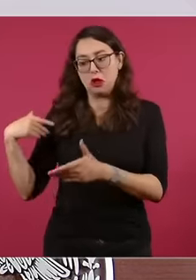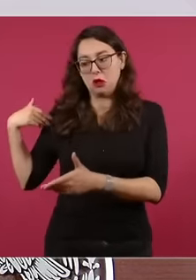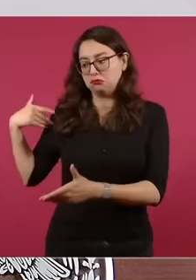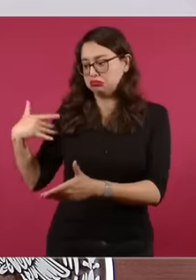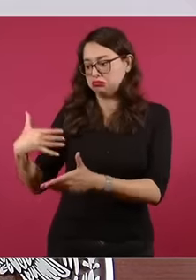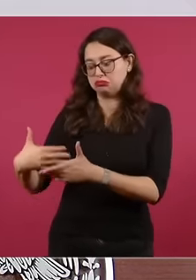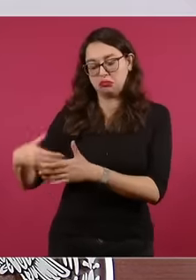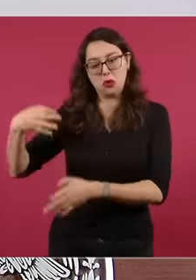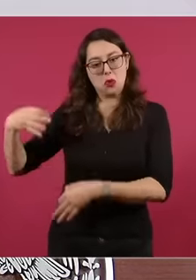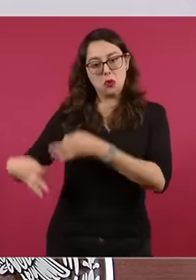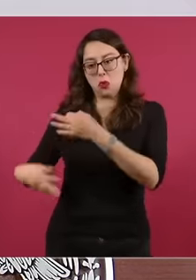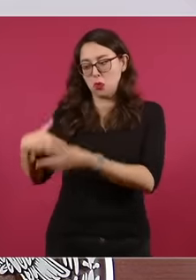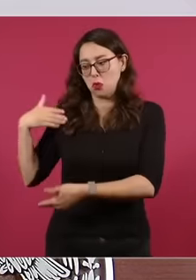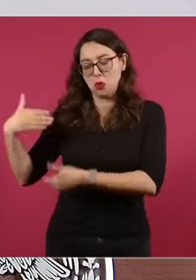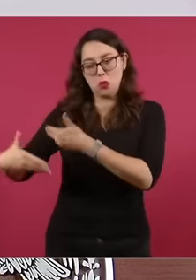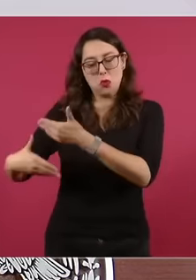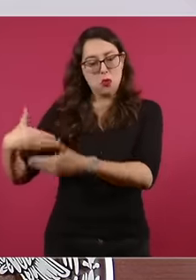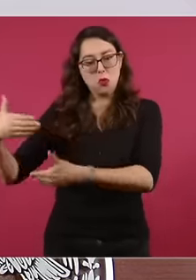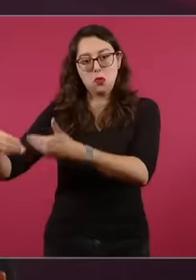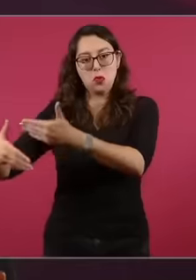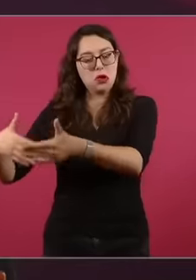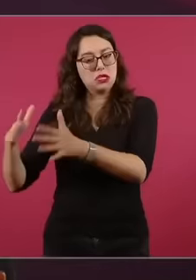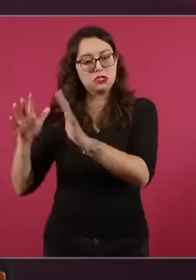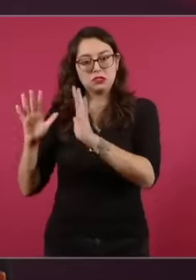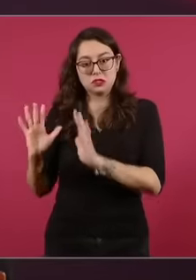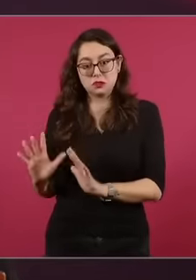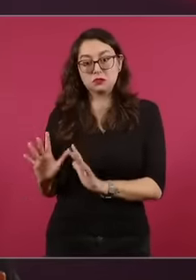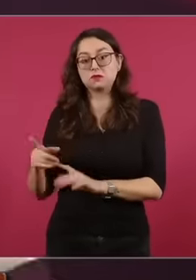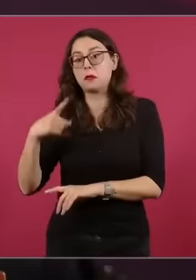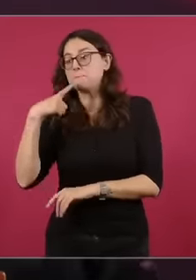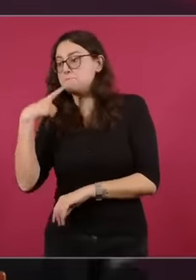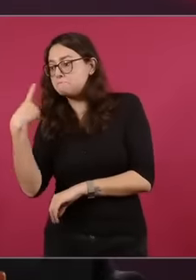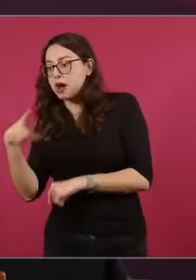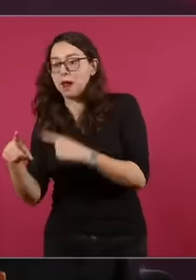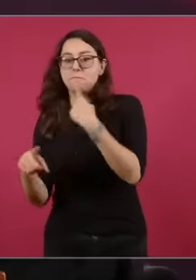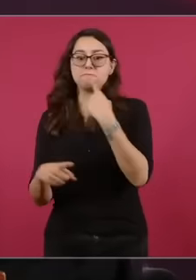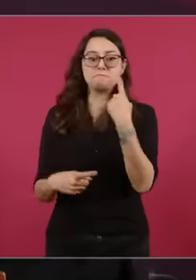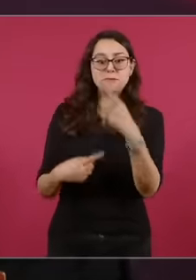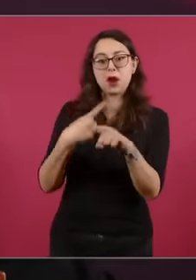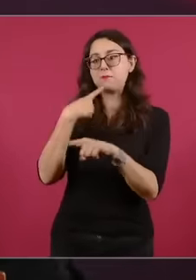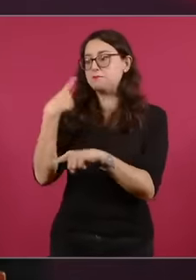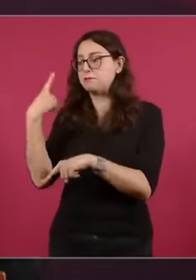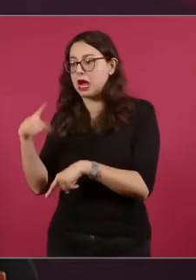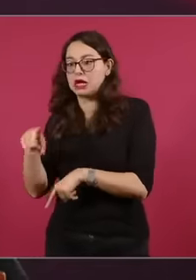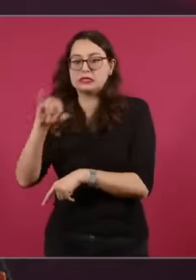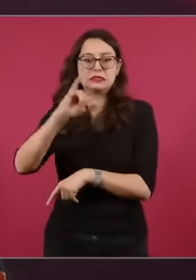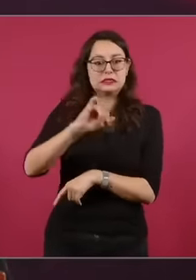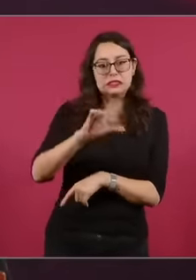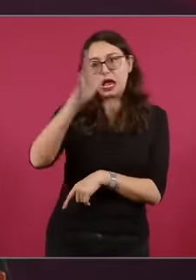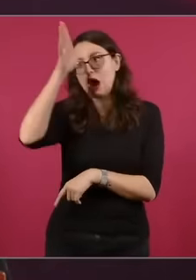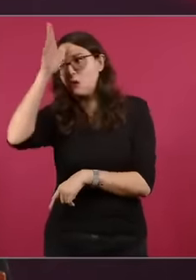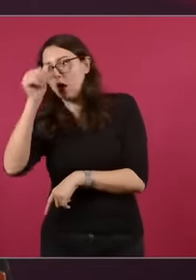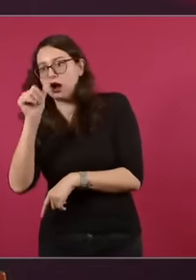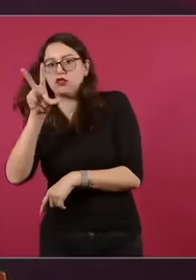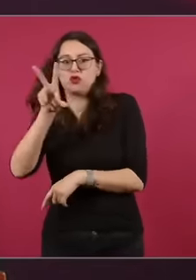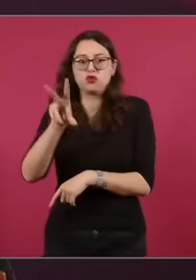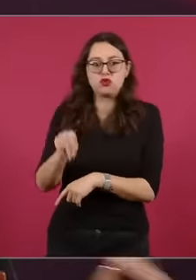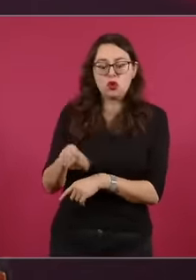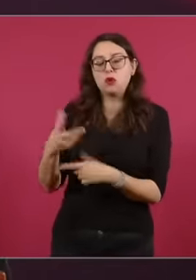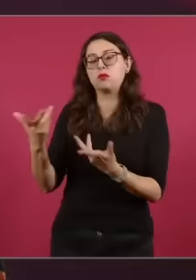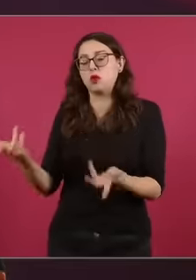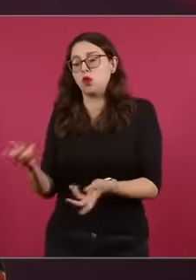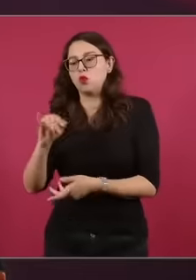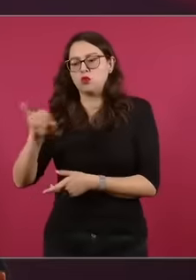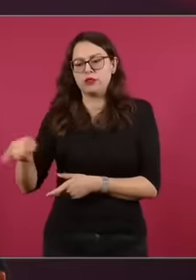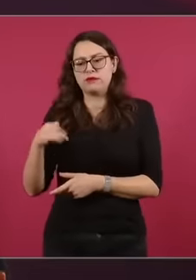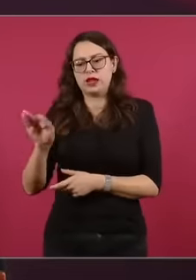y que ahorita están siendo impugnados por parte de ellos por no estar de acuerdo por la decisión de la Junta Federal de